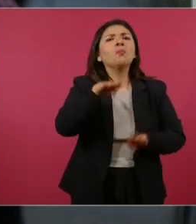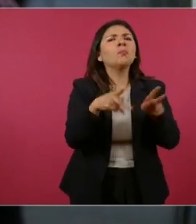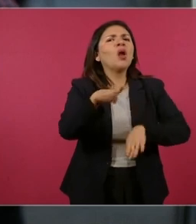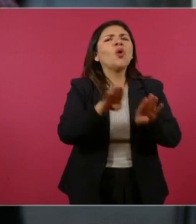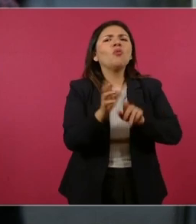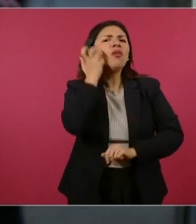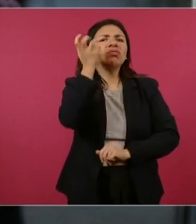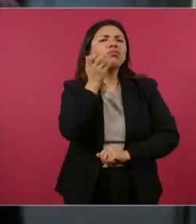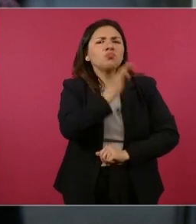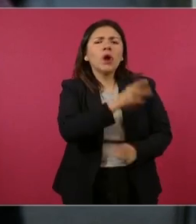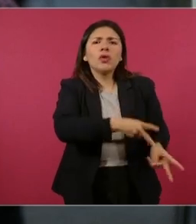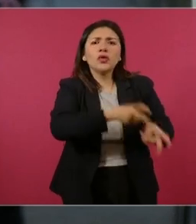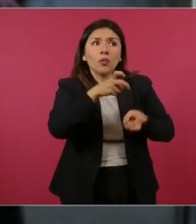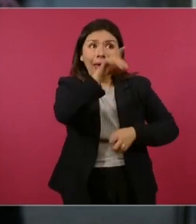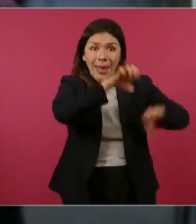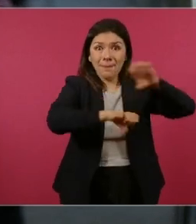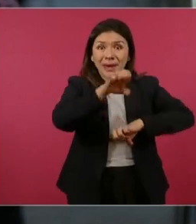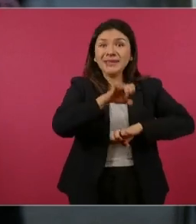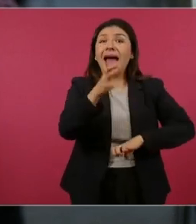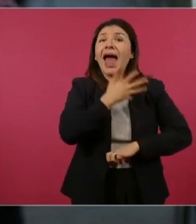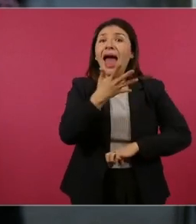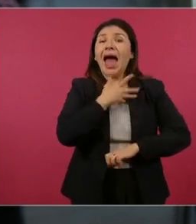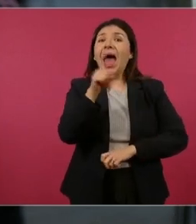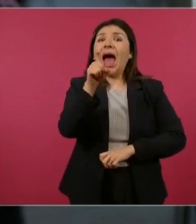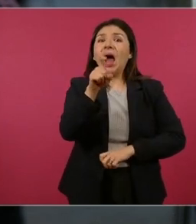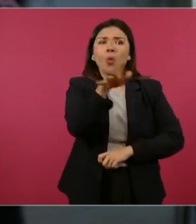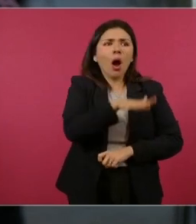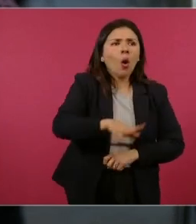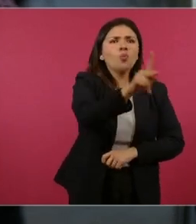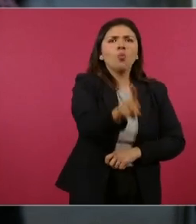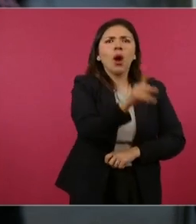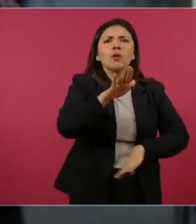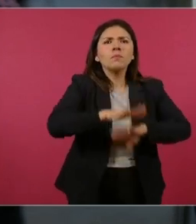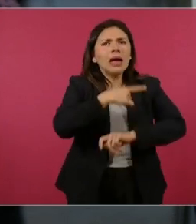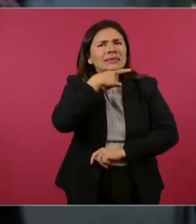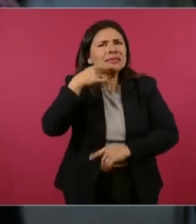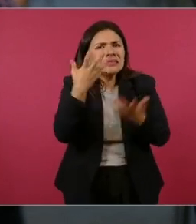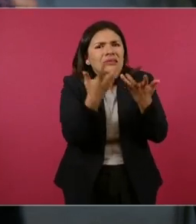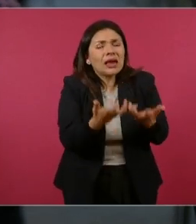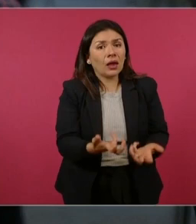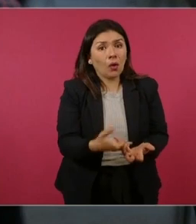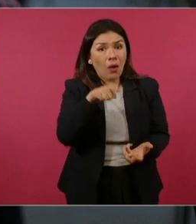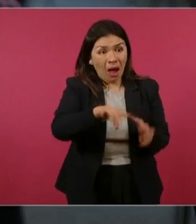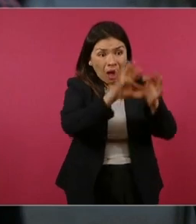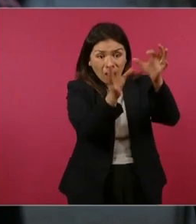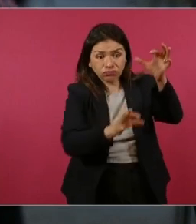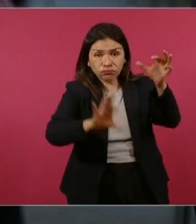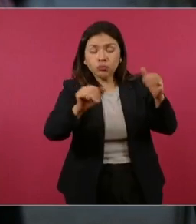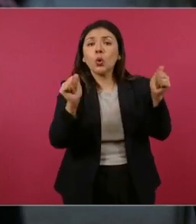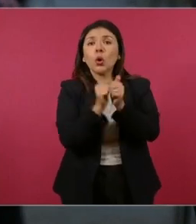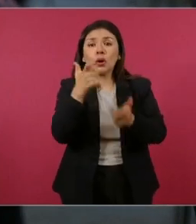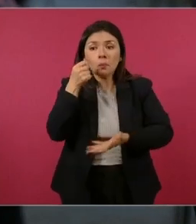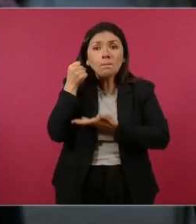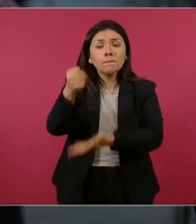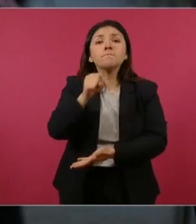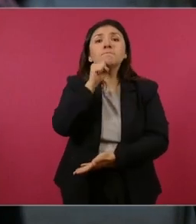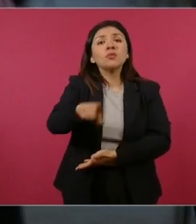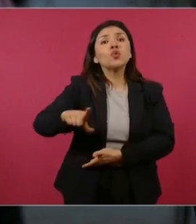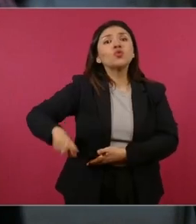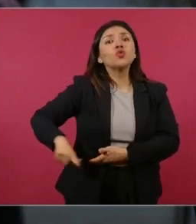La empresa sí tendrá agua y la comunidad seguirá viviendo en sequía. Este acueducto privado será financiado también con dinero de